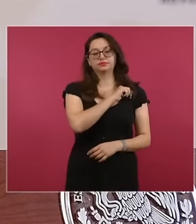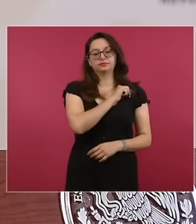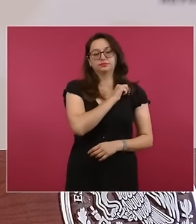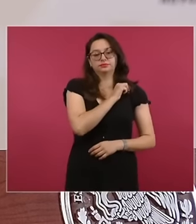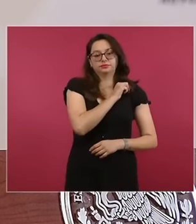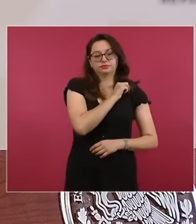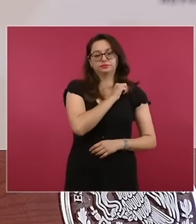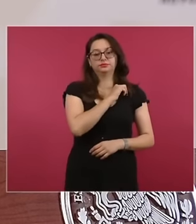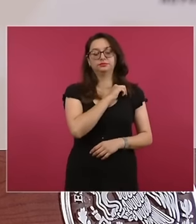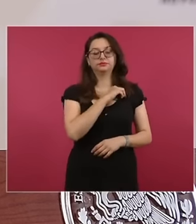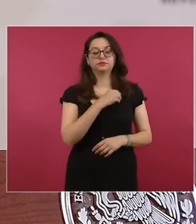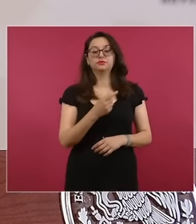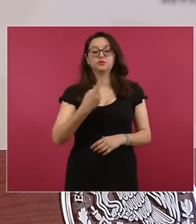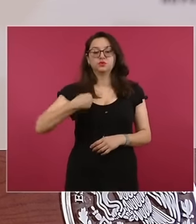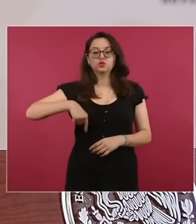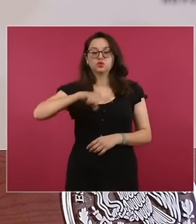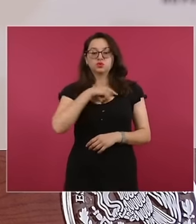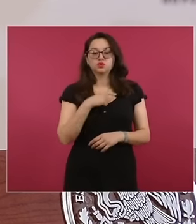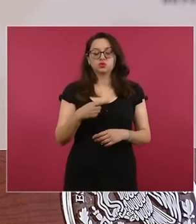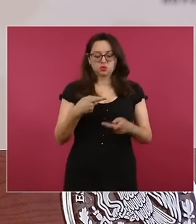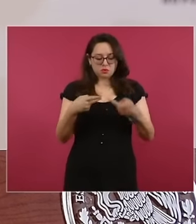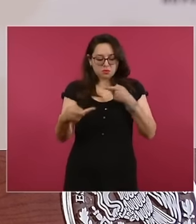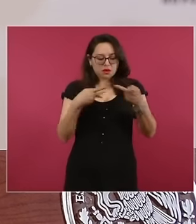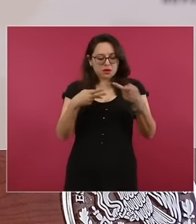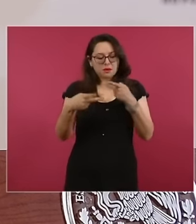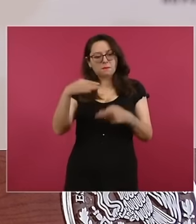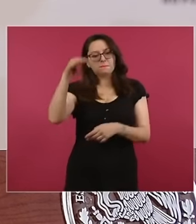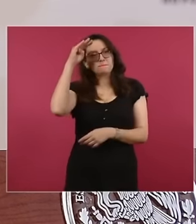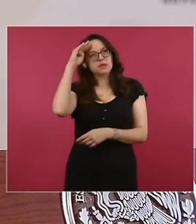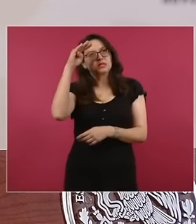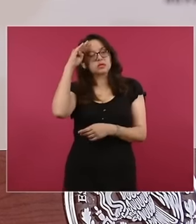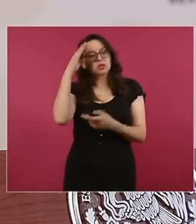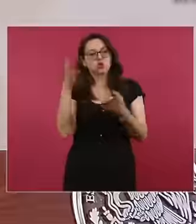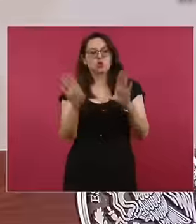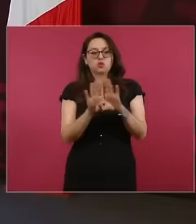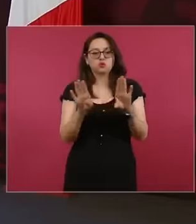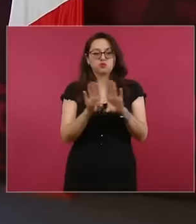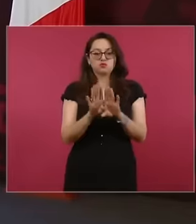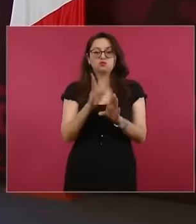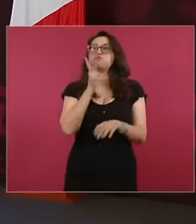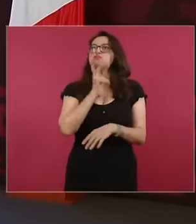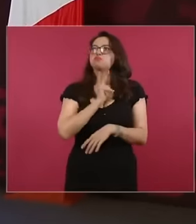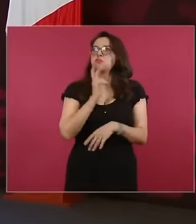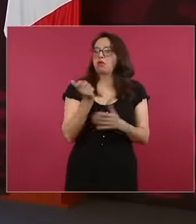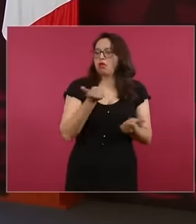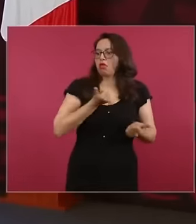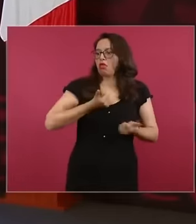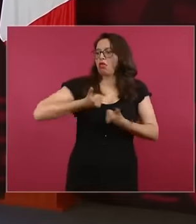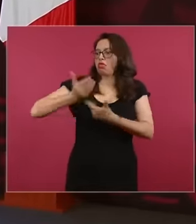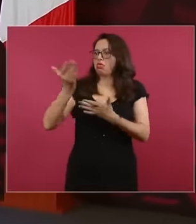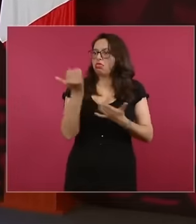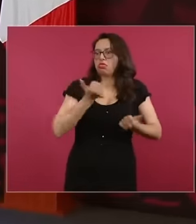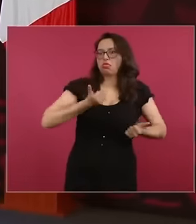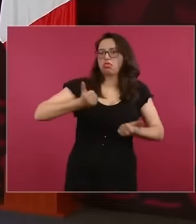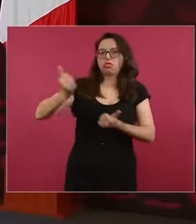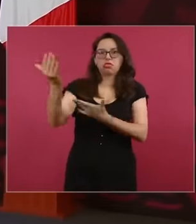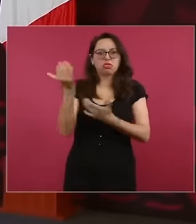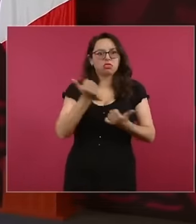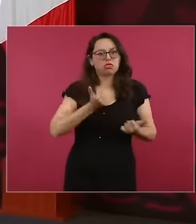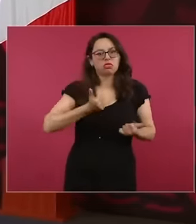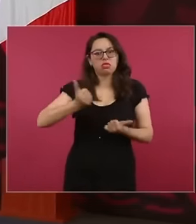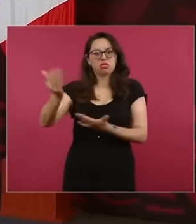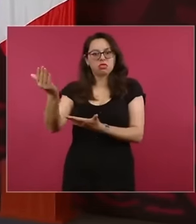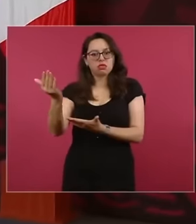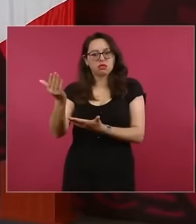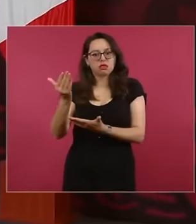en política petrolera es dejar de exportar crudo, materia prima, que